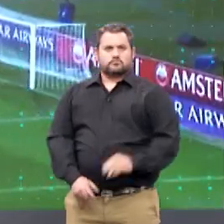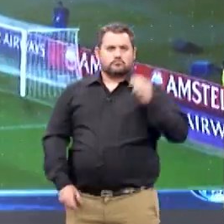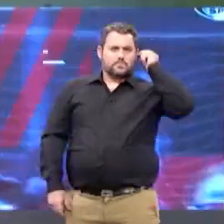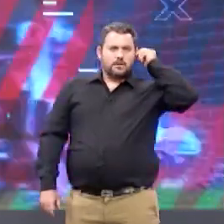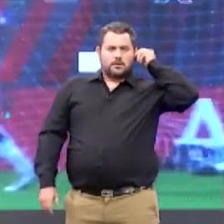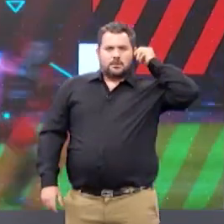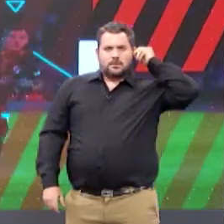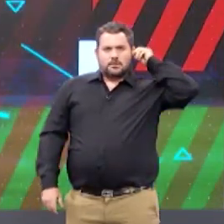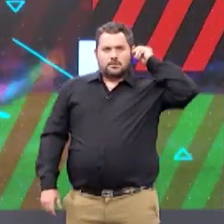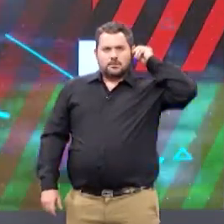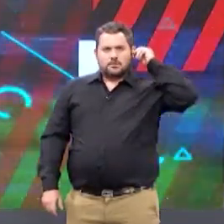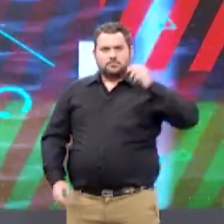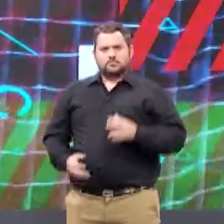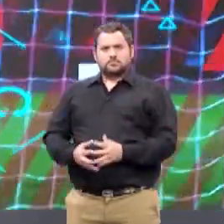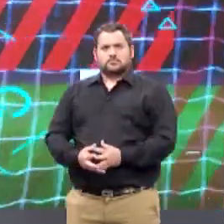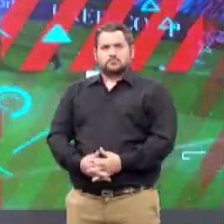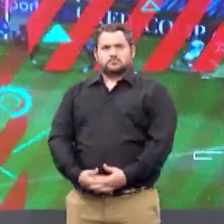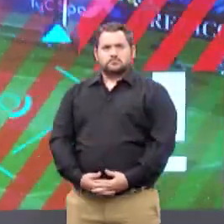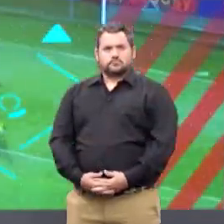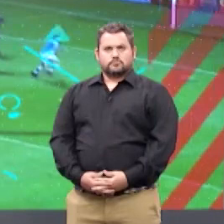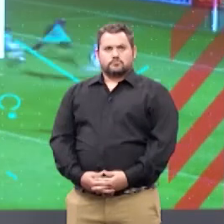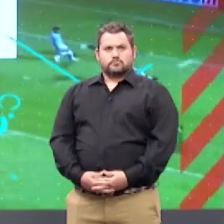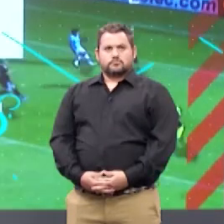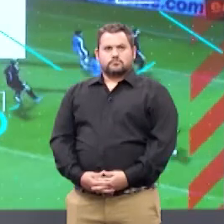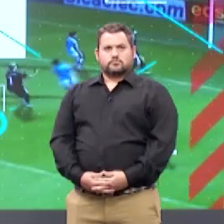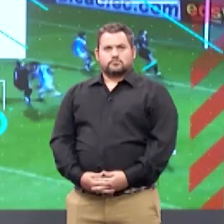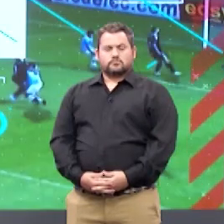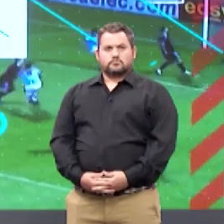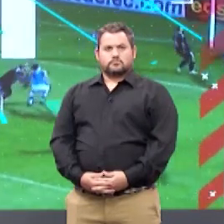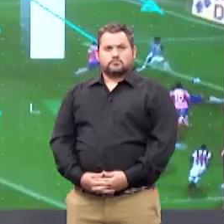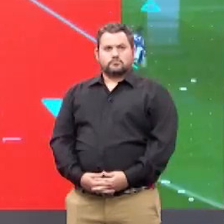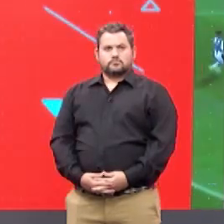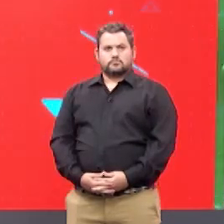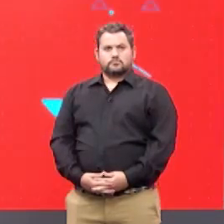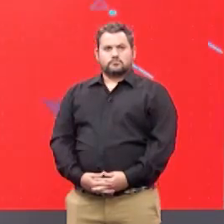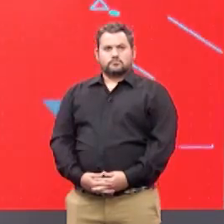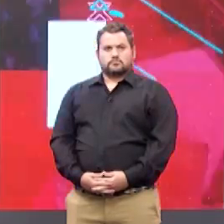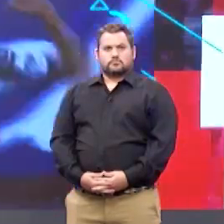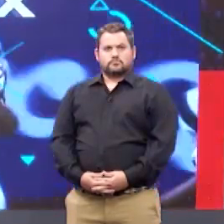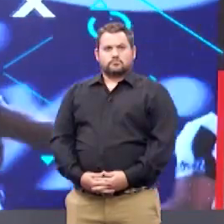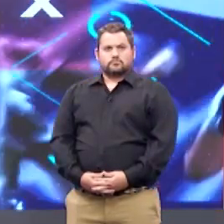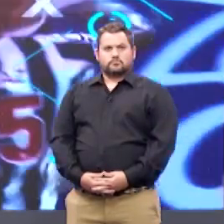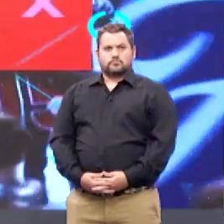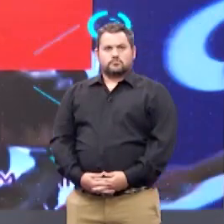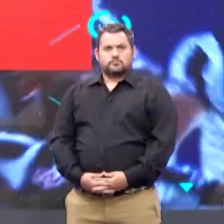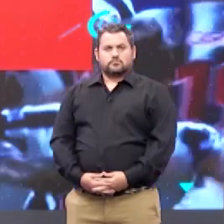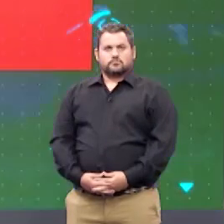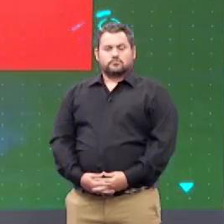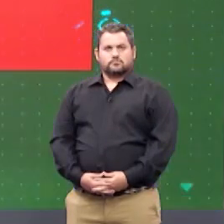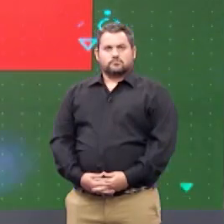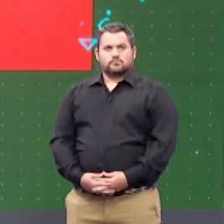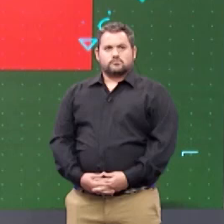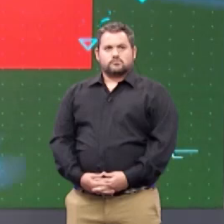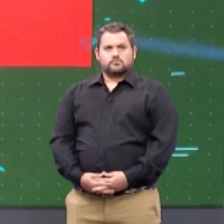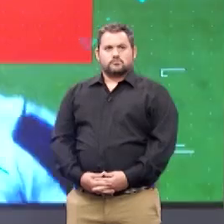todo. Porque cambia la posición de Zapelli. Por eso digo... En esto de, entre comillas, patear el tablero... Los nombres te van a cambiar la estructura claro, del juego. Claro, en esto de,